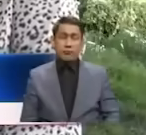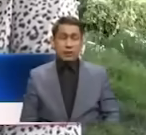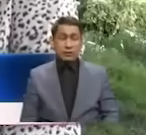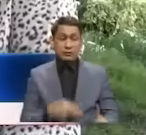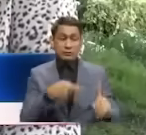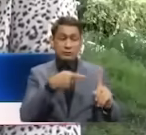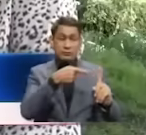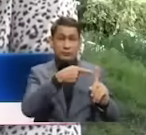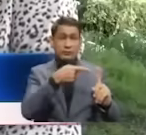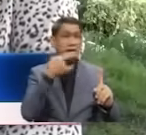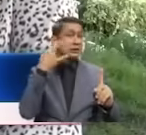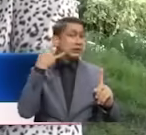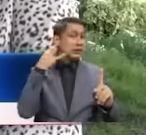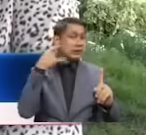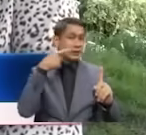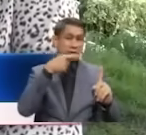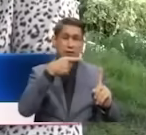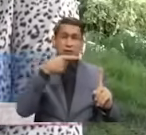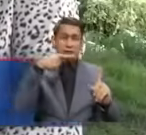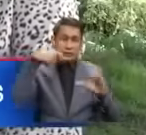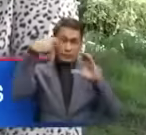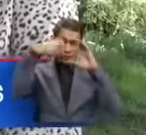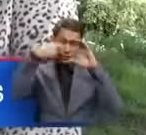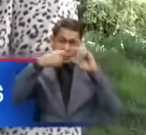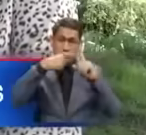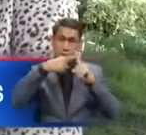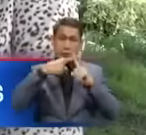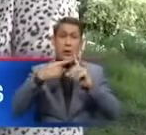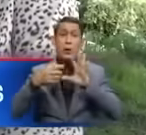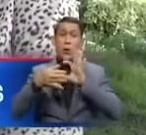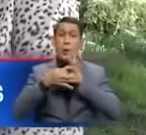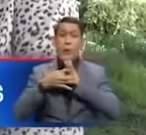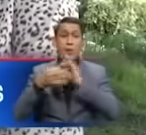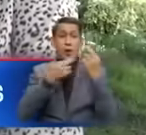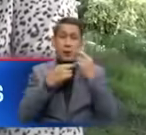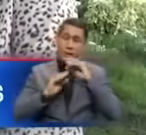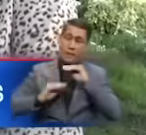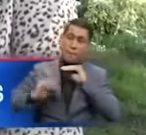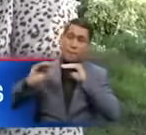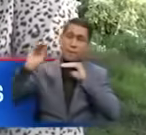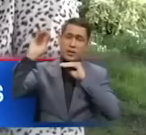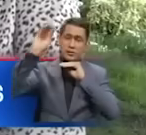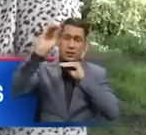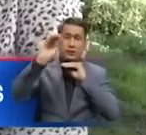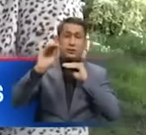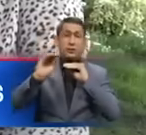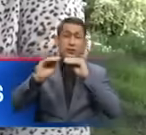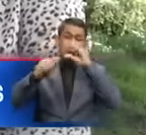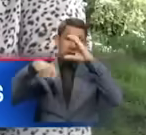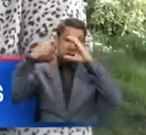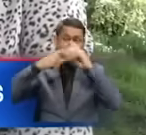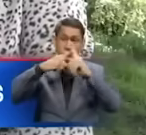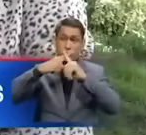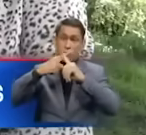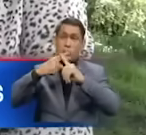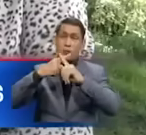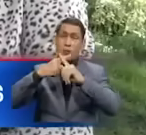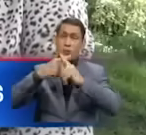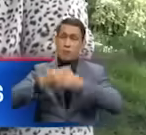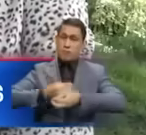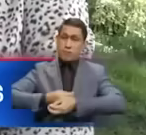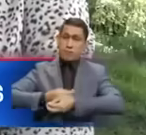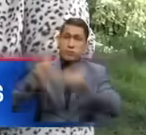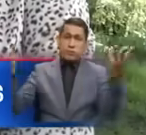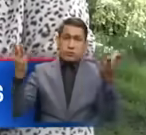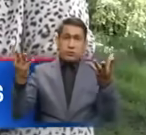compañera filtrando, indicando a los demás compañeros del aula unos videos de material porno en el